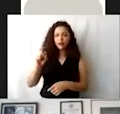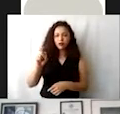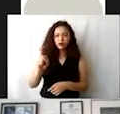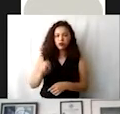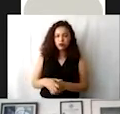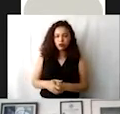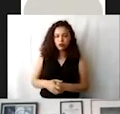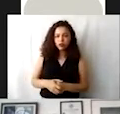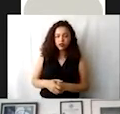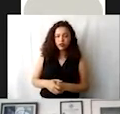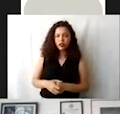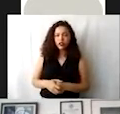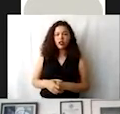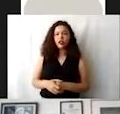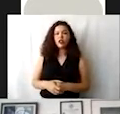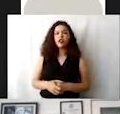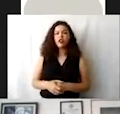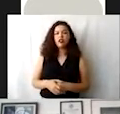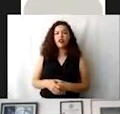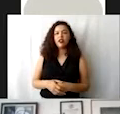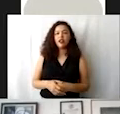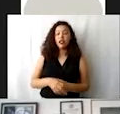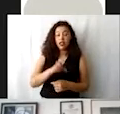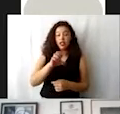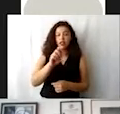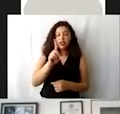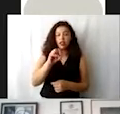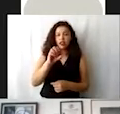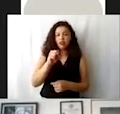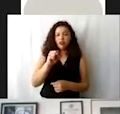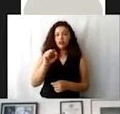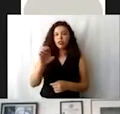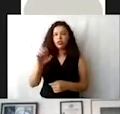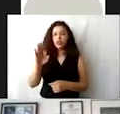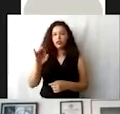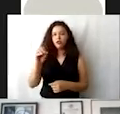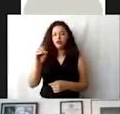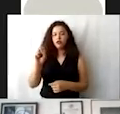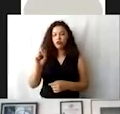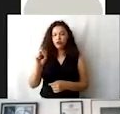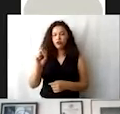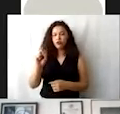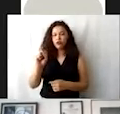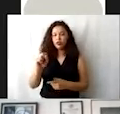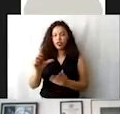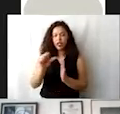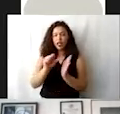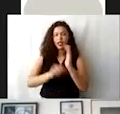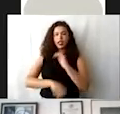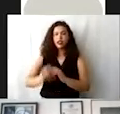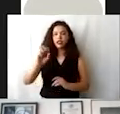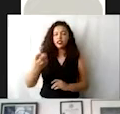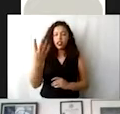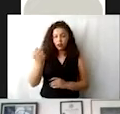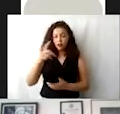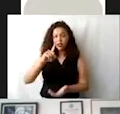que son aquellas, y los CEFOS, ¿sí? Que están dentro del artículo 69,